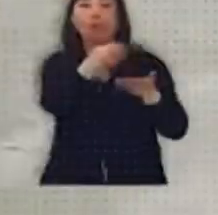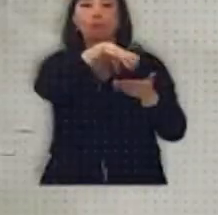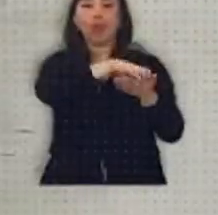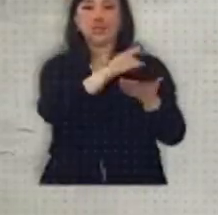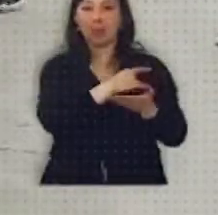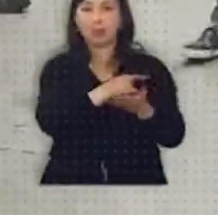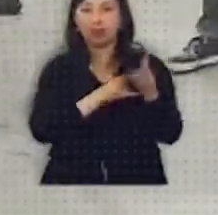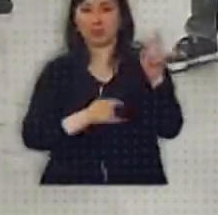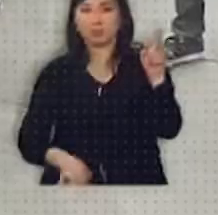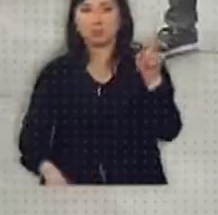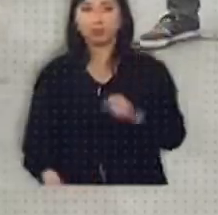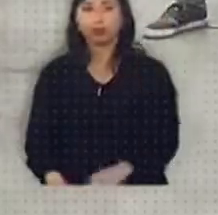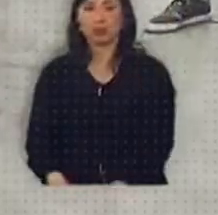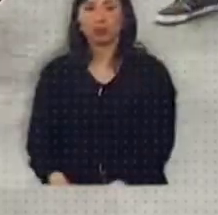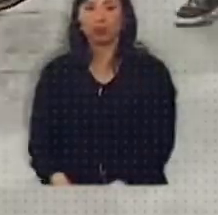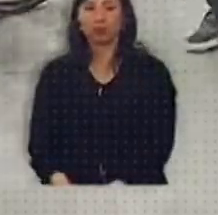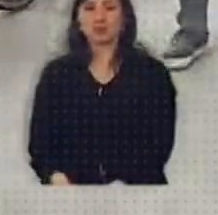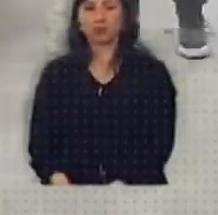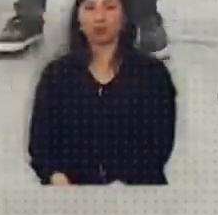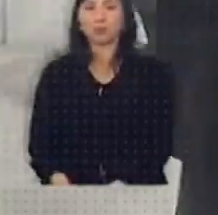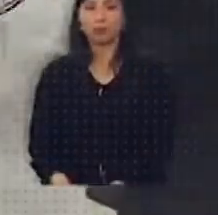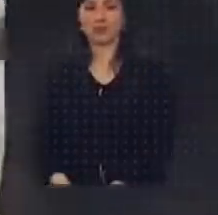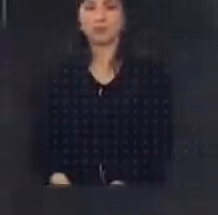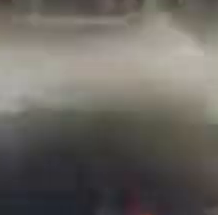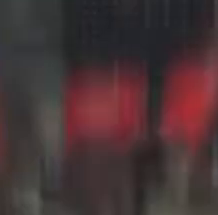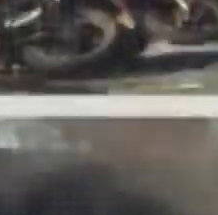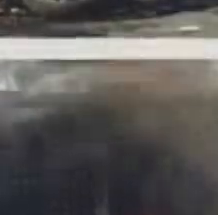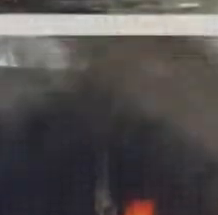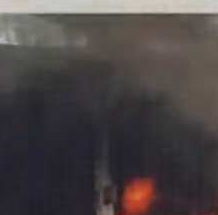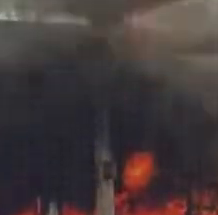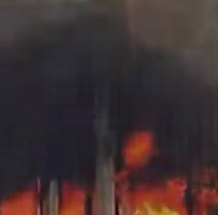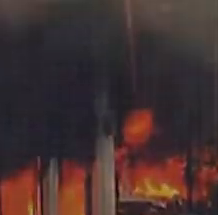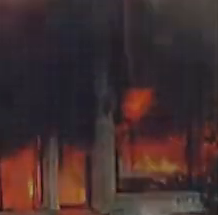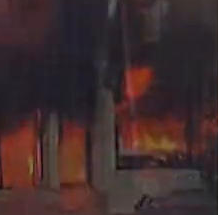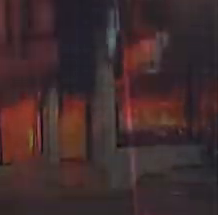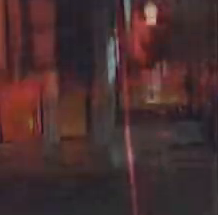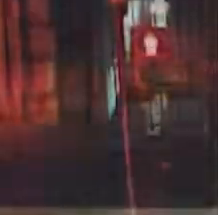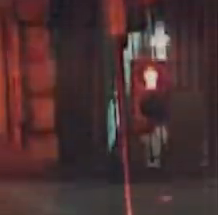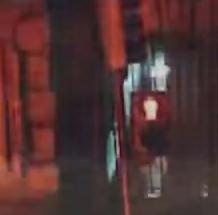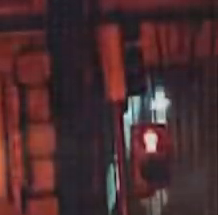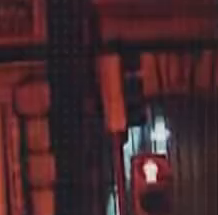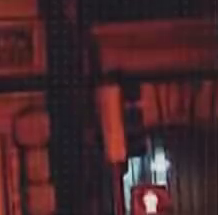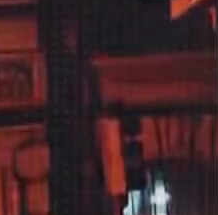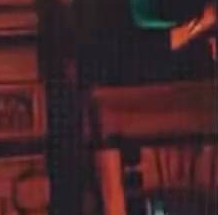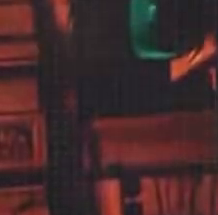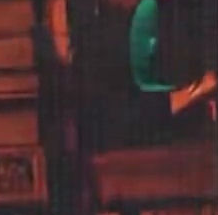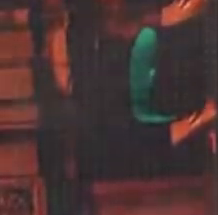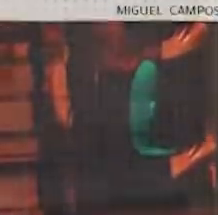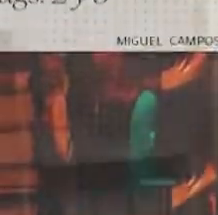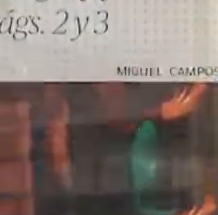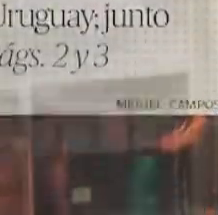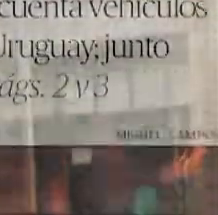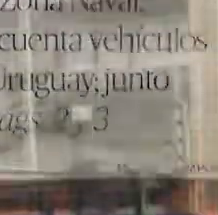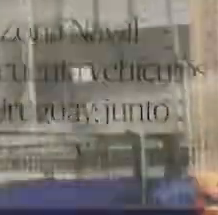dominados por un puñado de familias? Salvo los medios independientes y las redes sociales, unas cuantas personas con mucho poder deciden qué